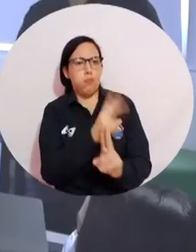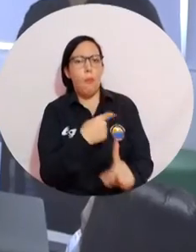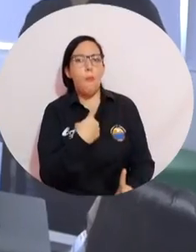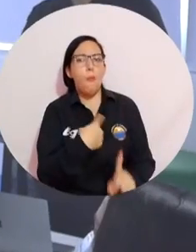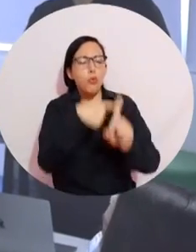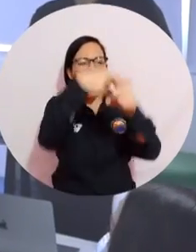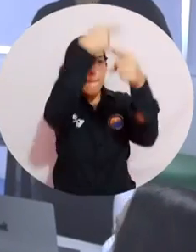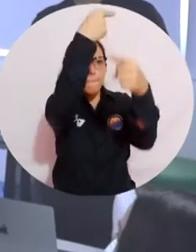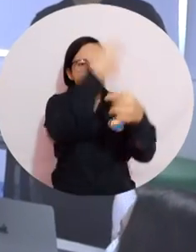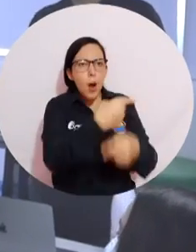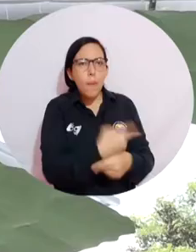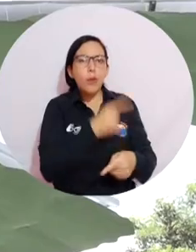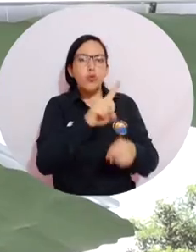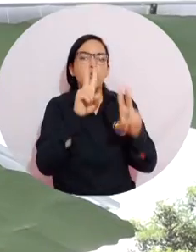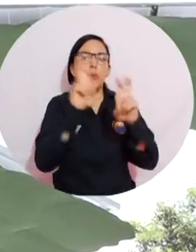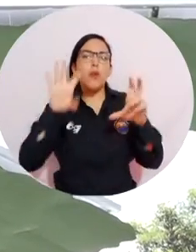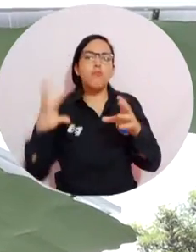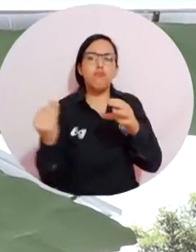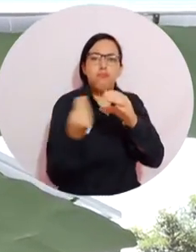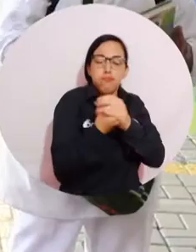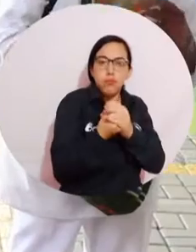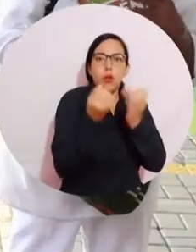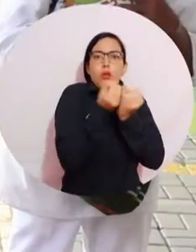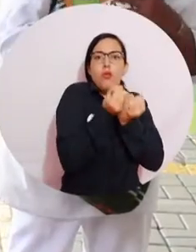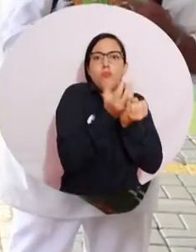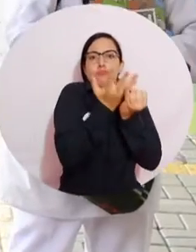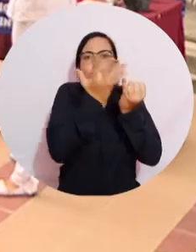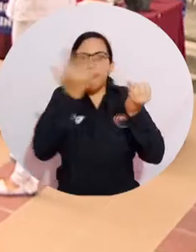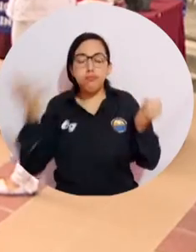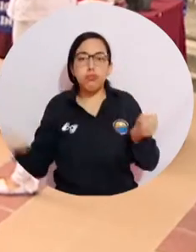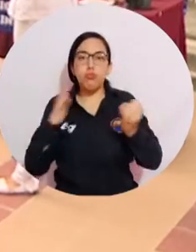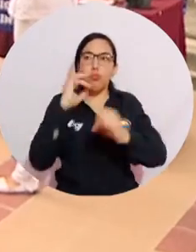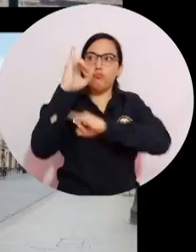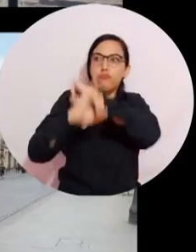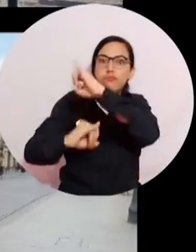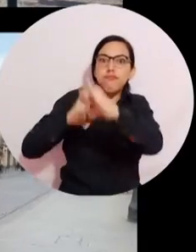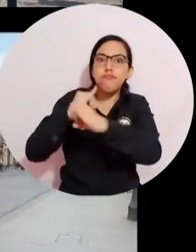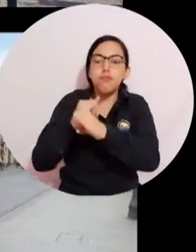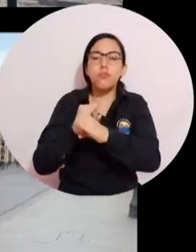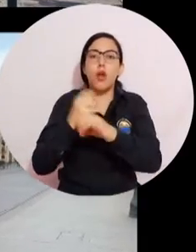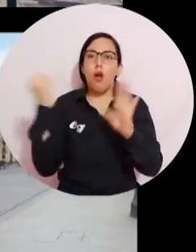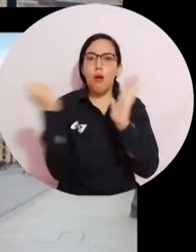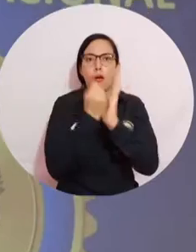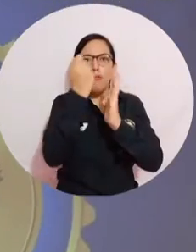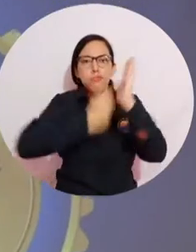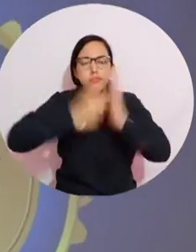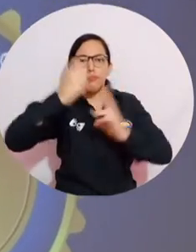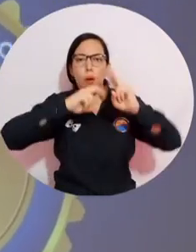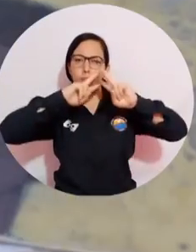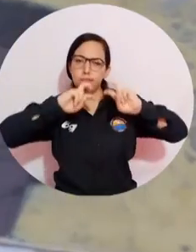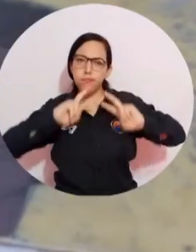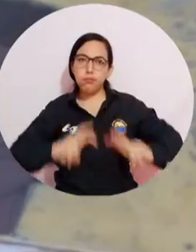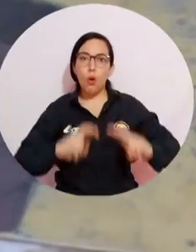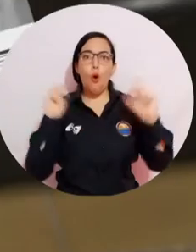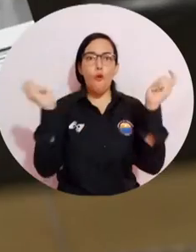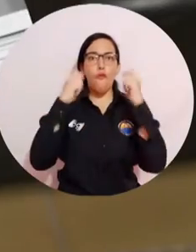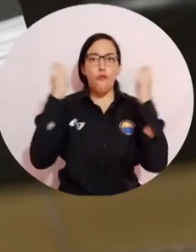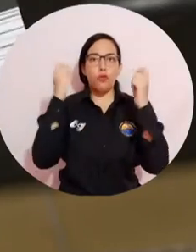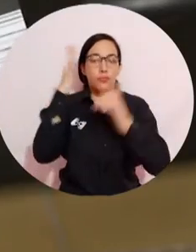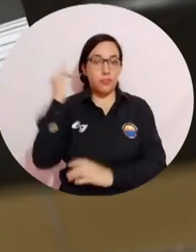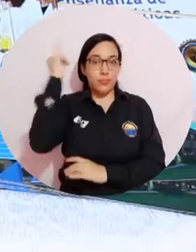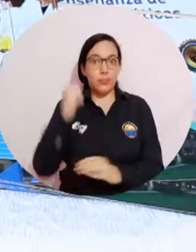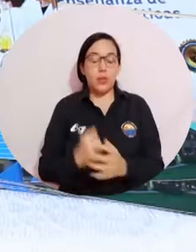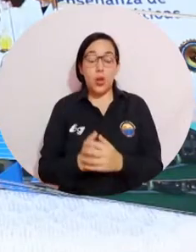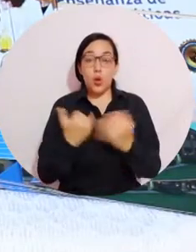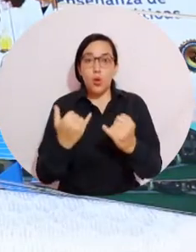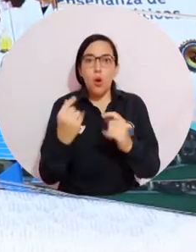reflejada en los resultados positivos de iniciativas de inclusión, interculturalidad, internacionalización, acreditación, investigación y